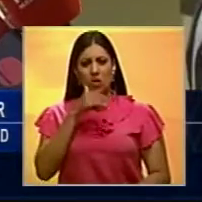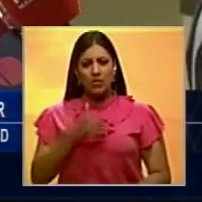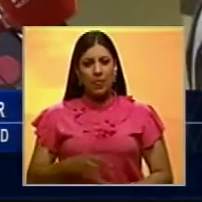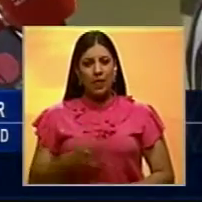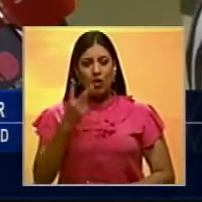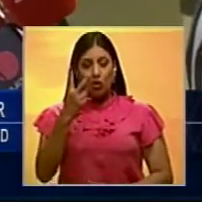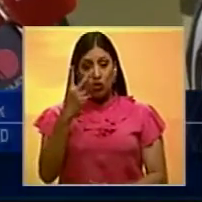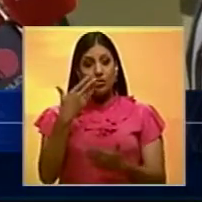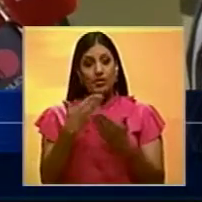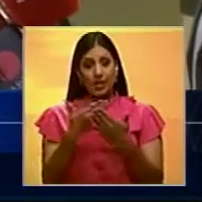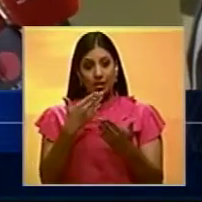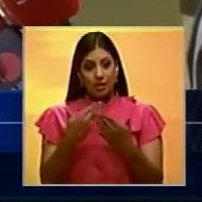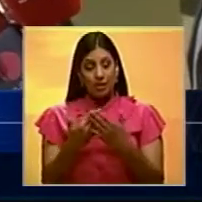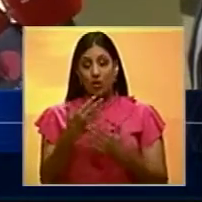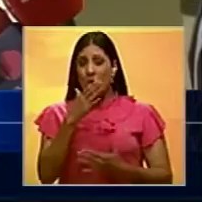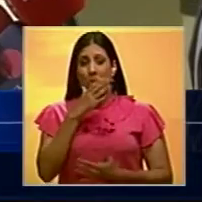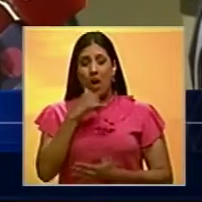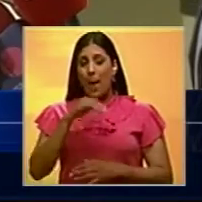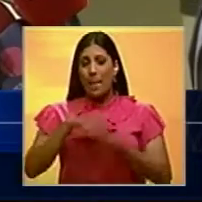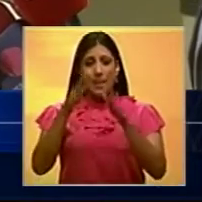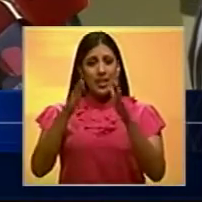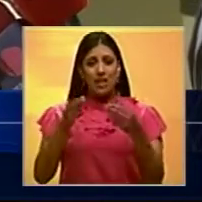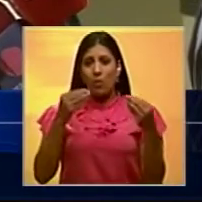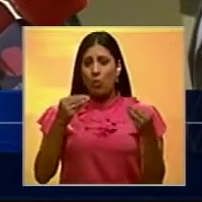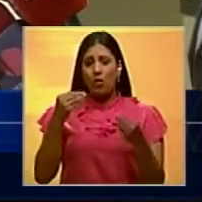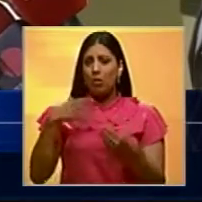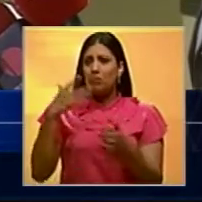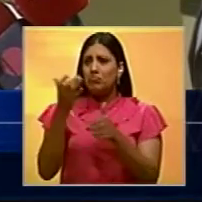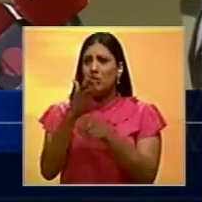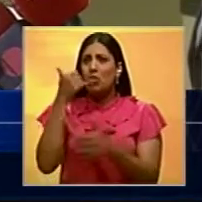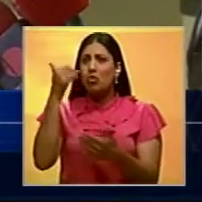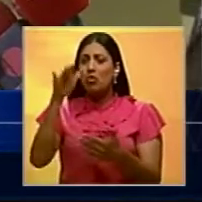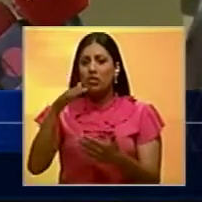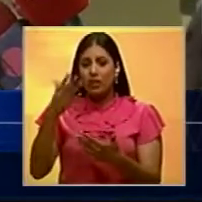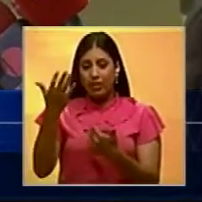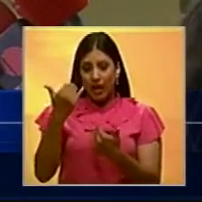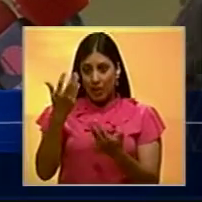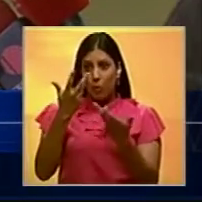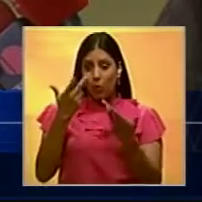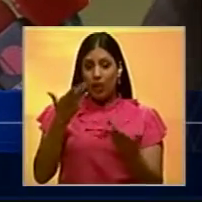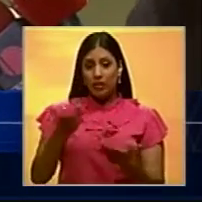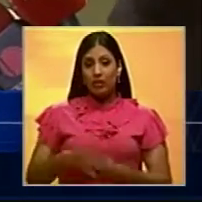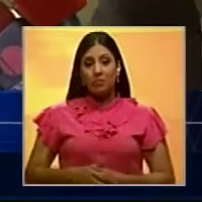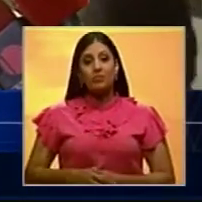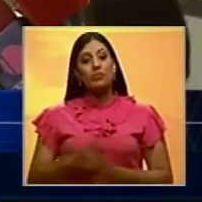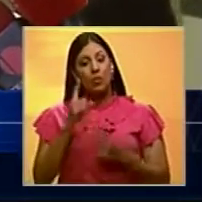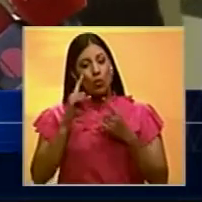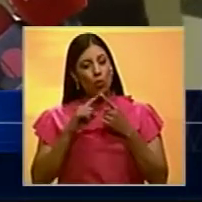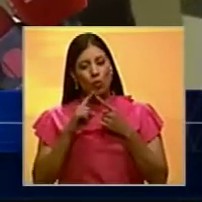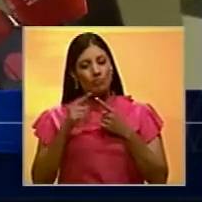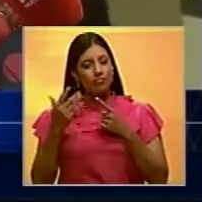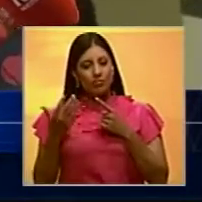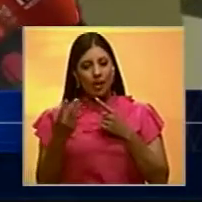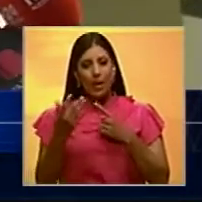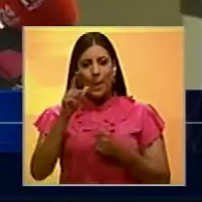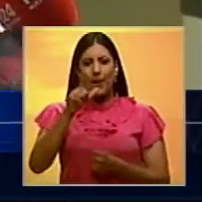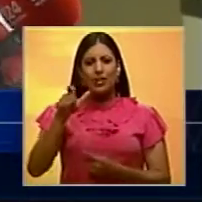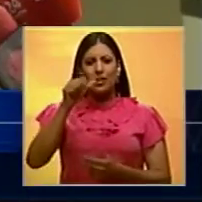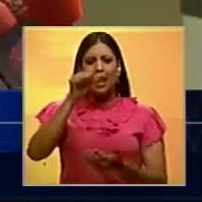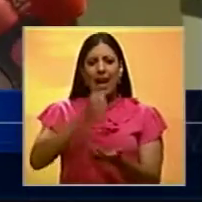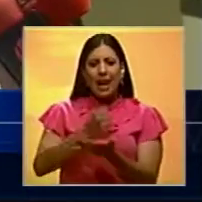Dos testigos que ni siquiera el Ministerio Público pudo localizar para tomarle su declaración. Uno de ellos, un